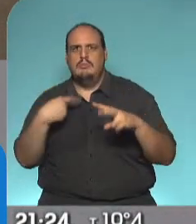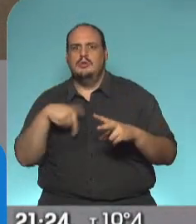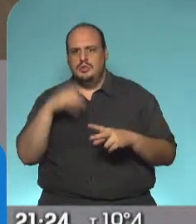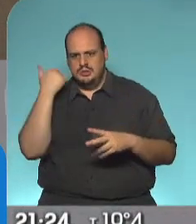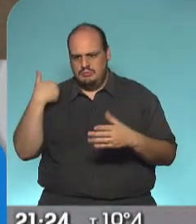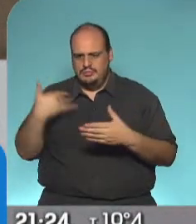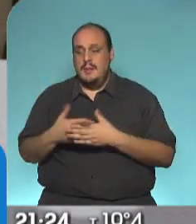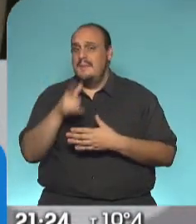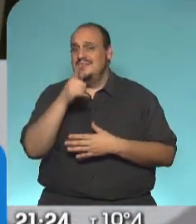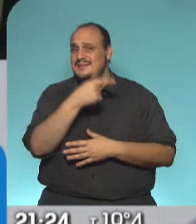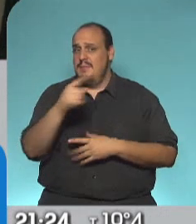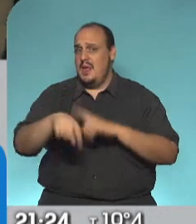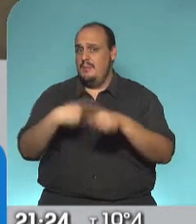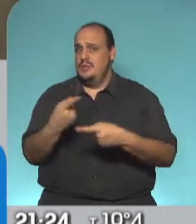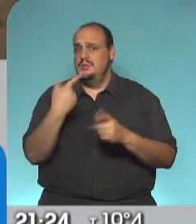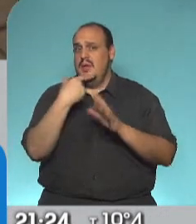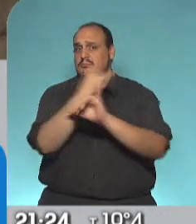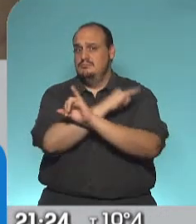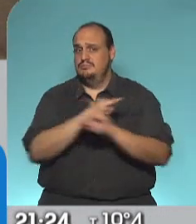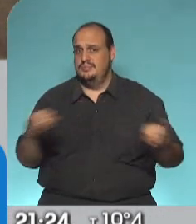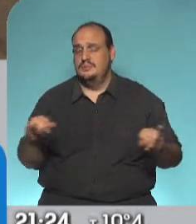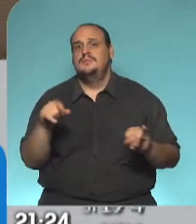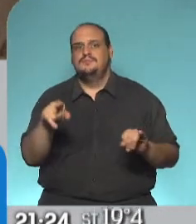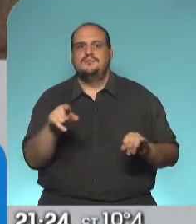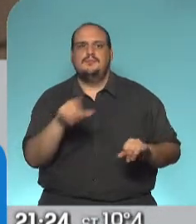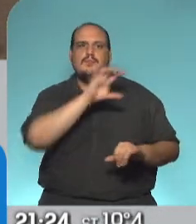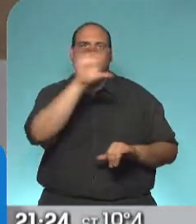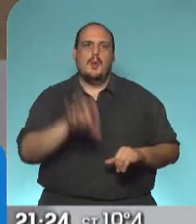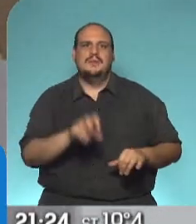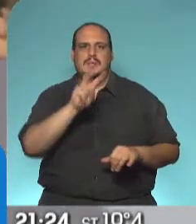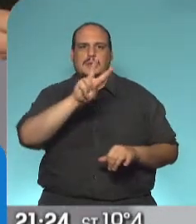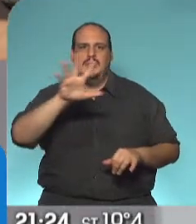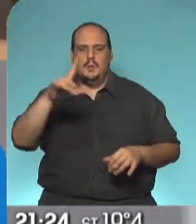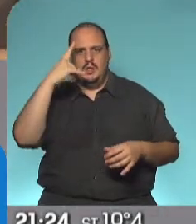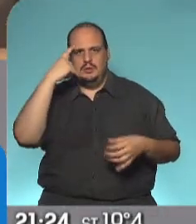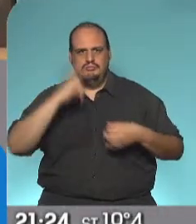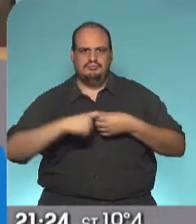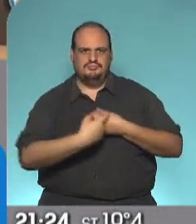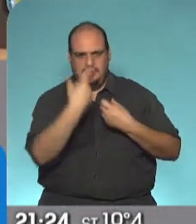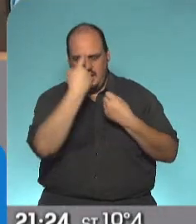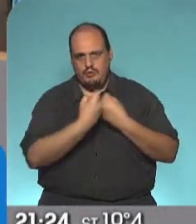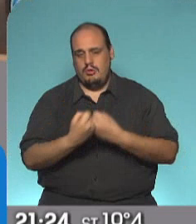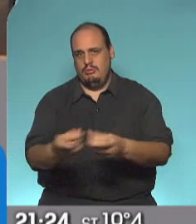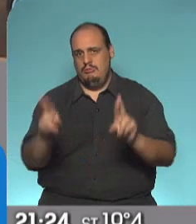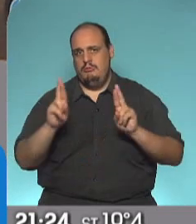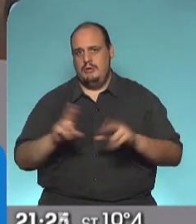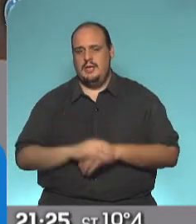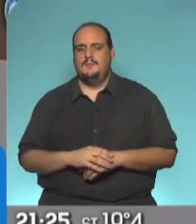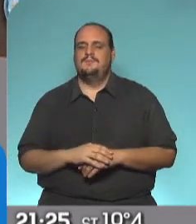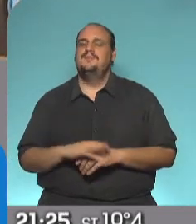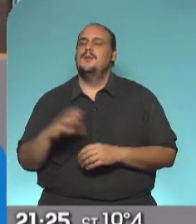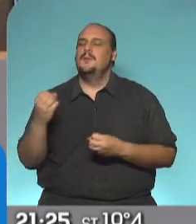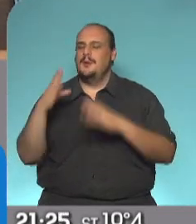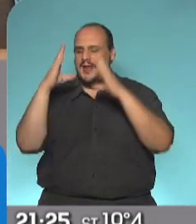la semana y por supuesto que se han adherido por las 24 provincias a diego milito está escuchando bueno muchas gracias a gabriel buenas noches